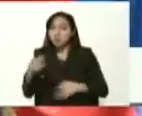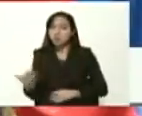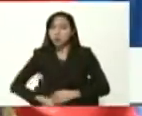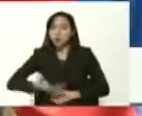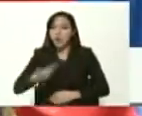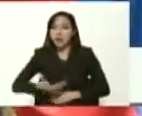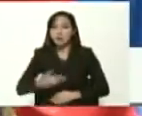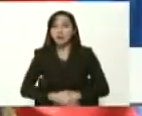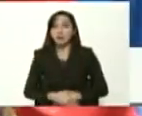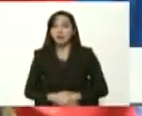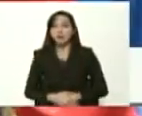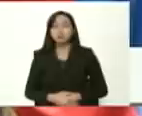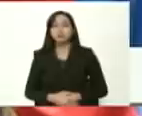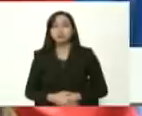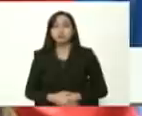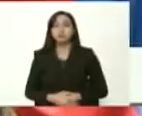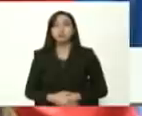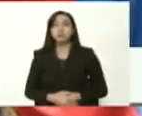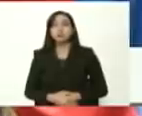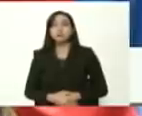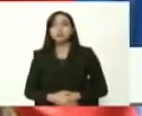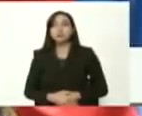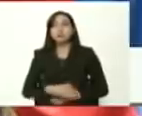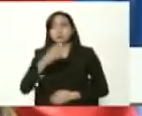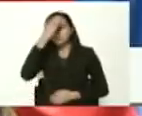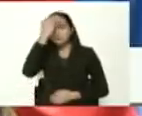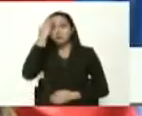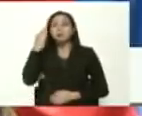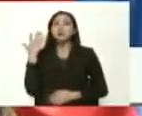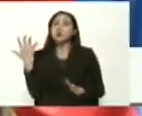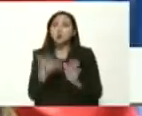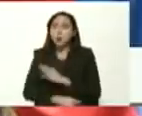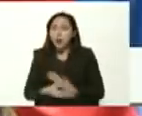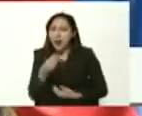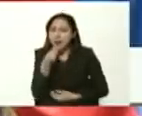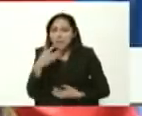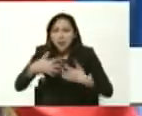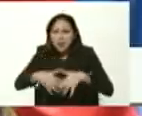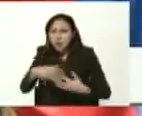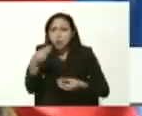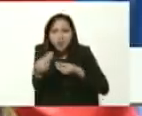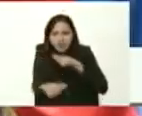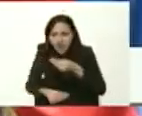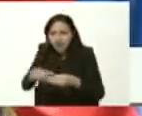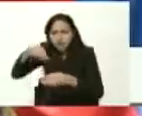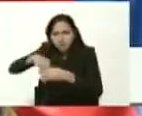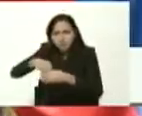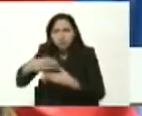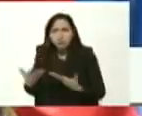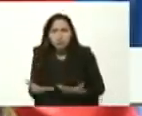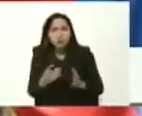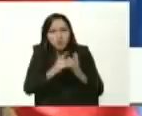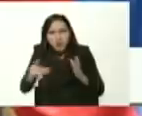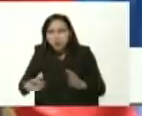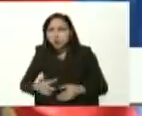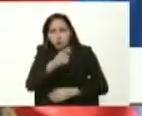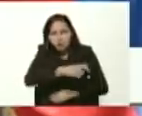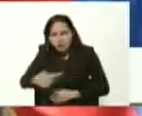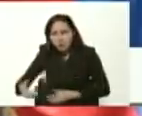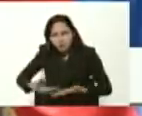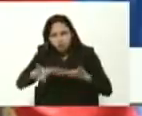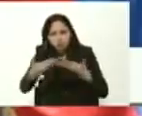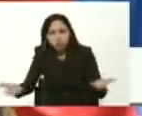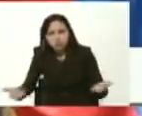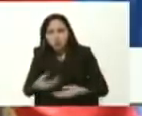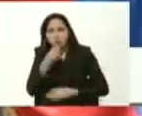por razones obvias. Tiene que ver con el tema de alimentos, tiene que ver con el tema de un derecho humano